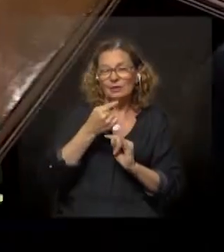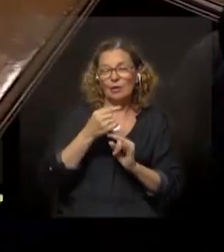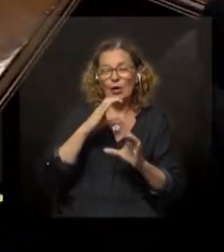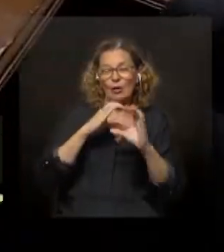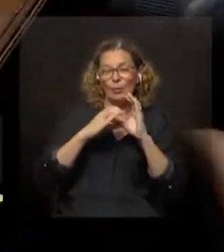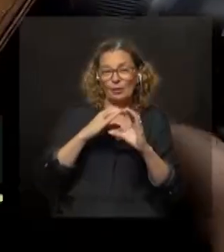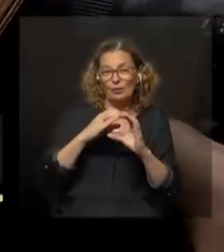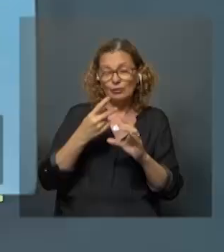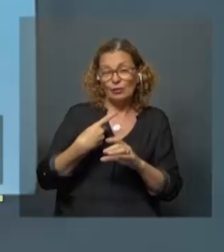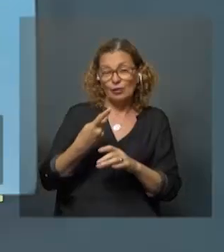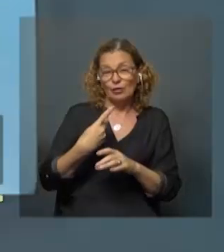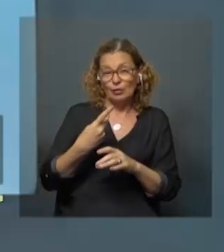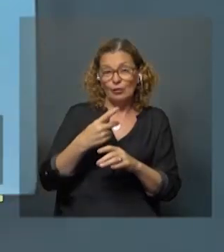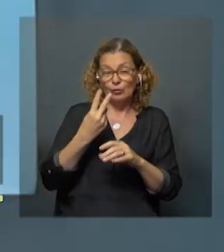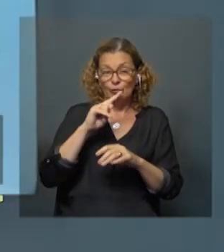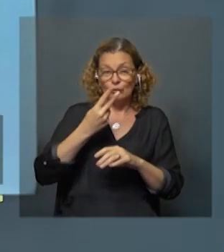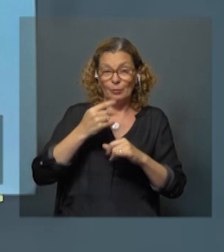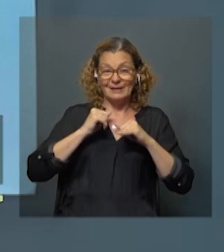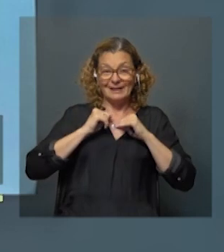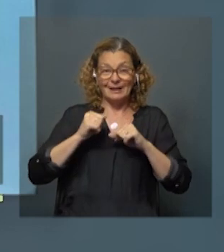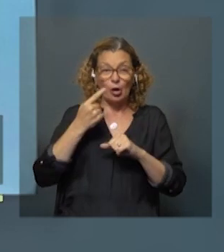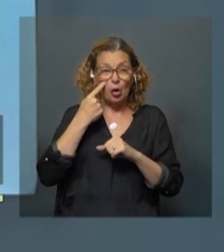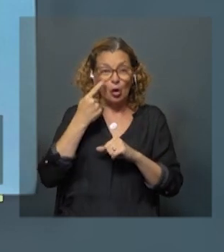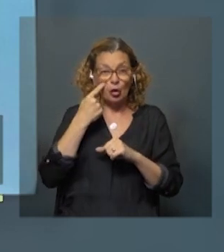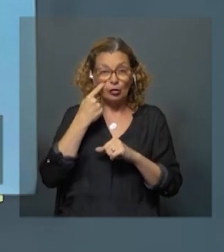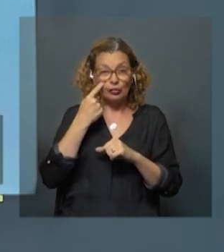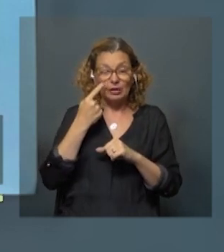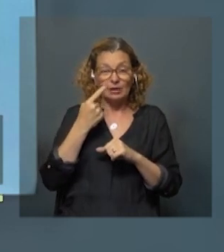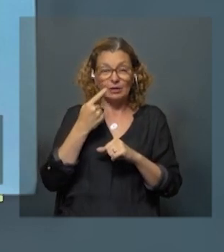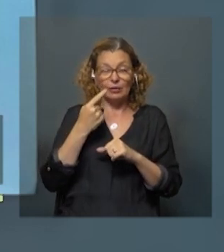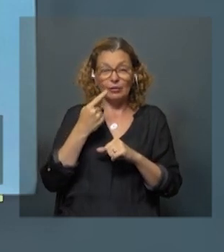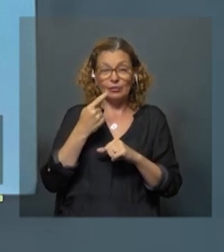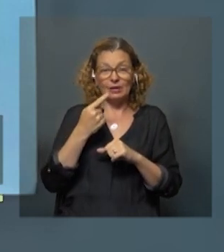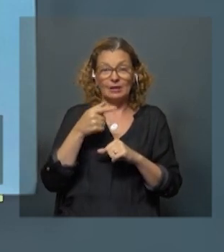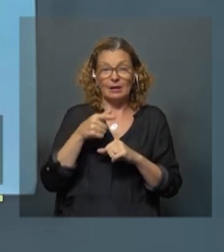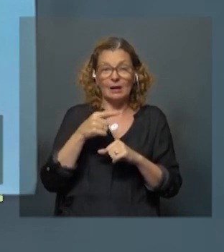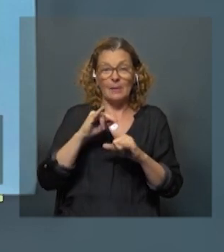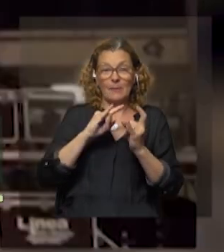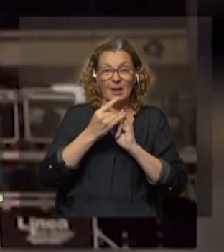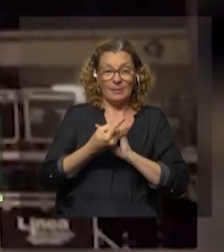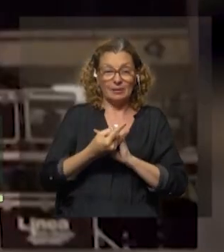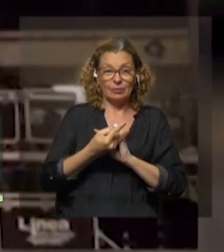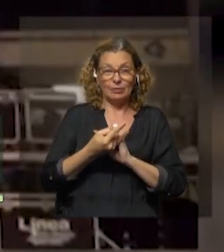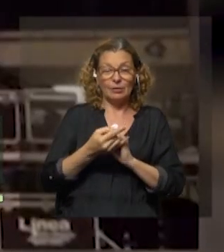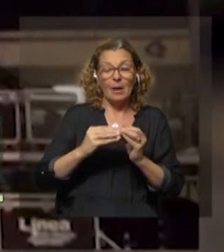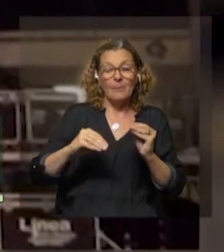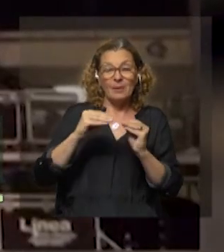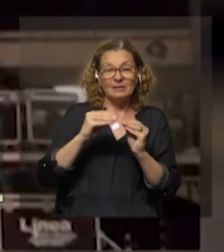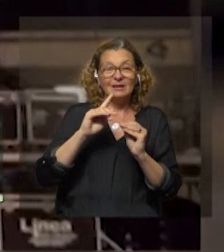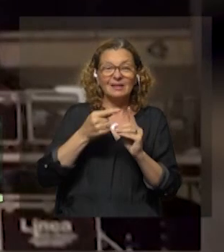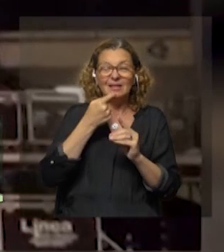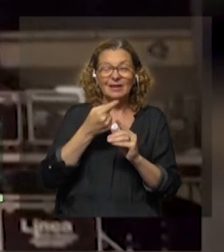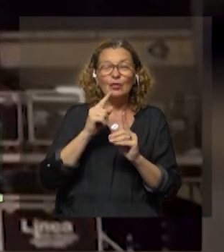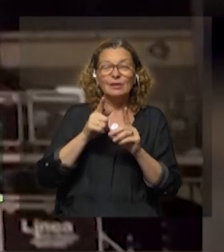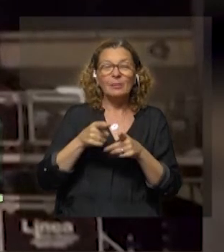comunicaciones entre ambos subsecretarios se conocieron en la comparecencia de los cancilleres en el parlamento luego agregó que ninguna de